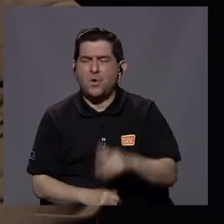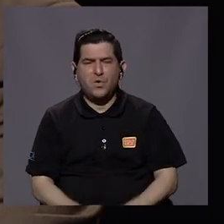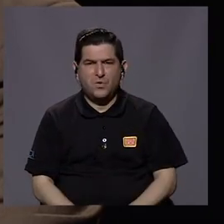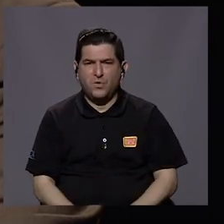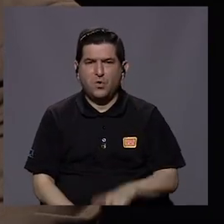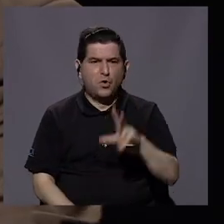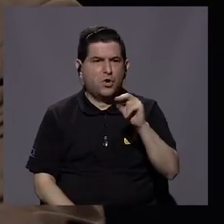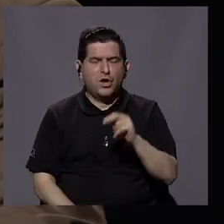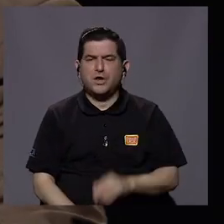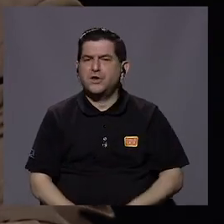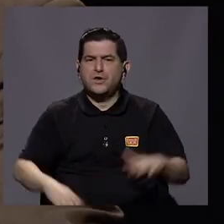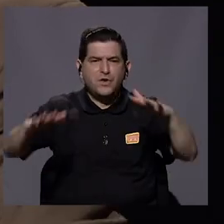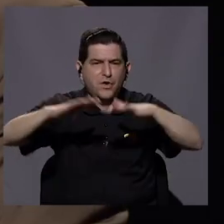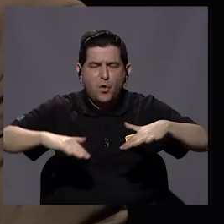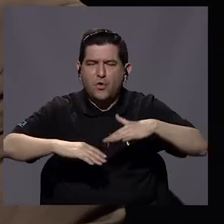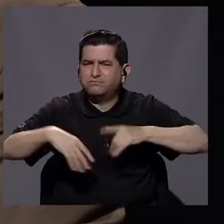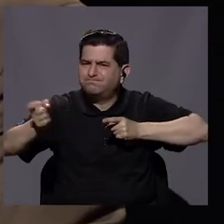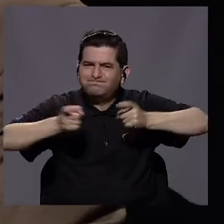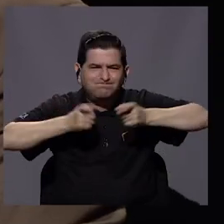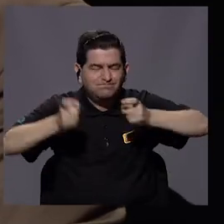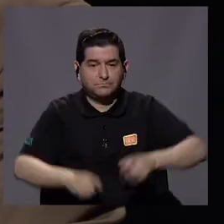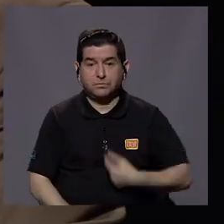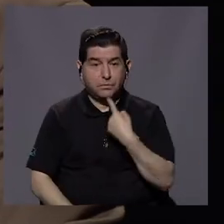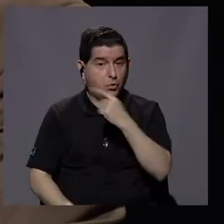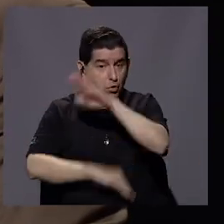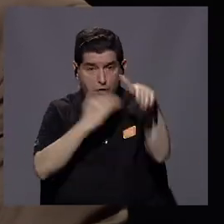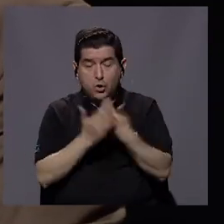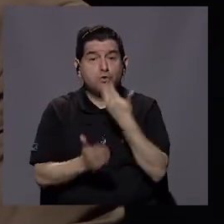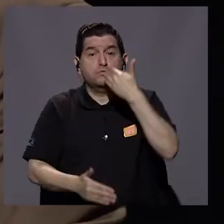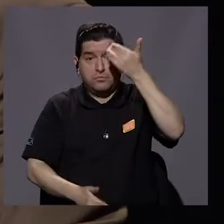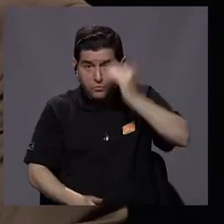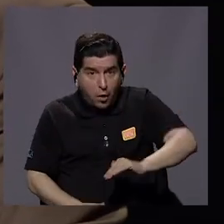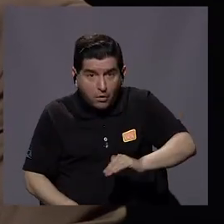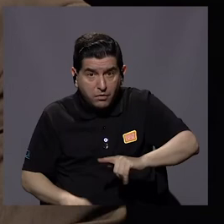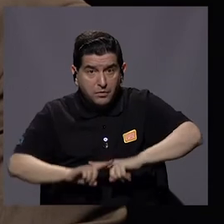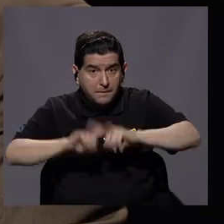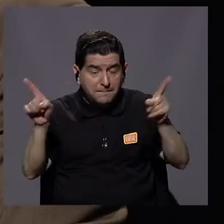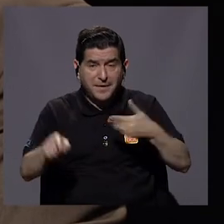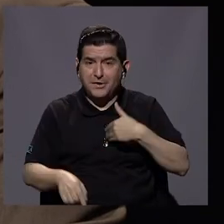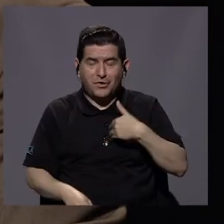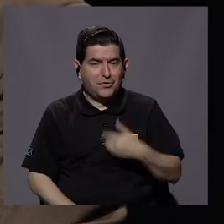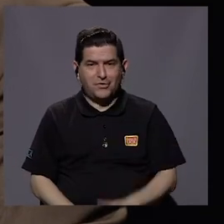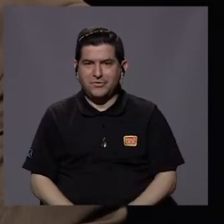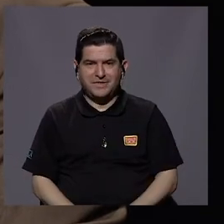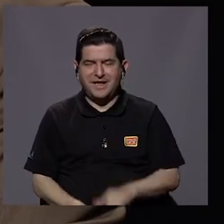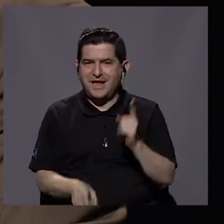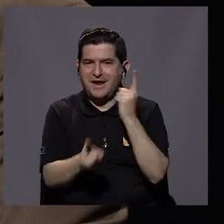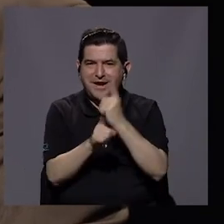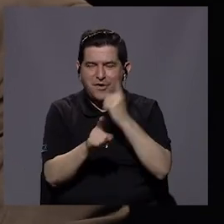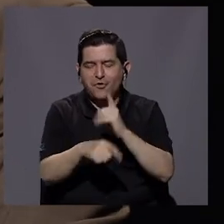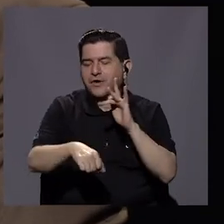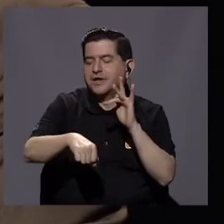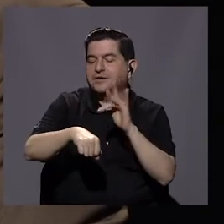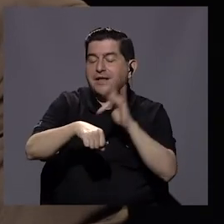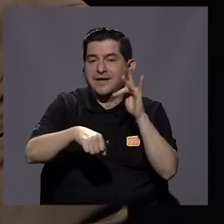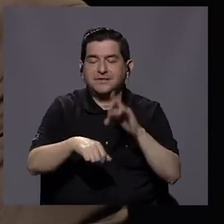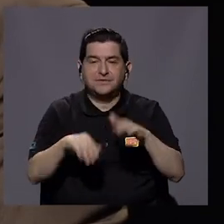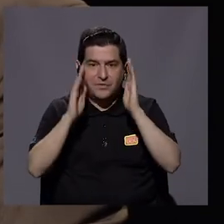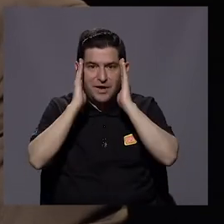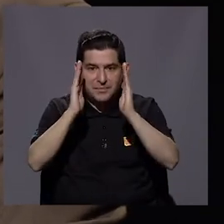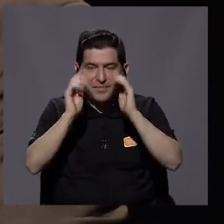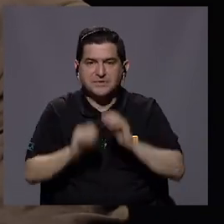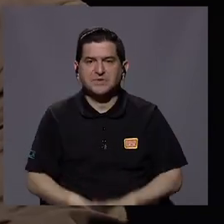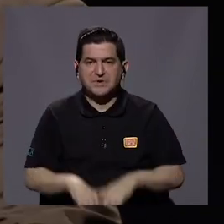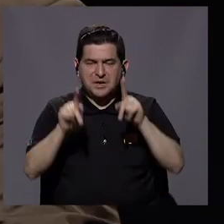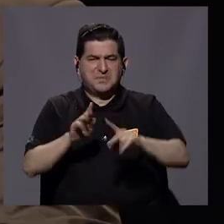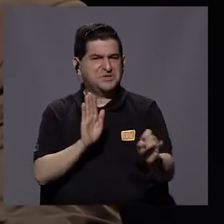poco margen de maniobra. No digo que todo lo haga mal, simplemente que no tiene el tacto adecuado para tratar a la gente. La